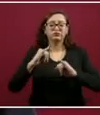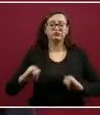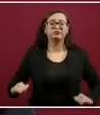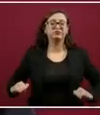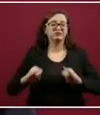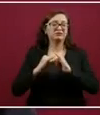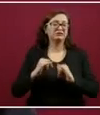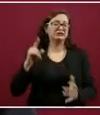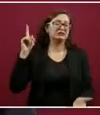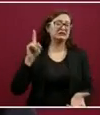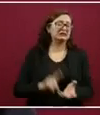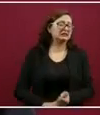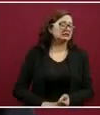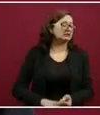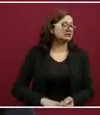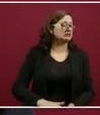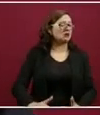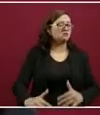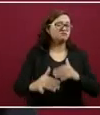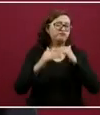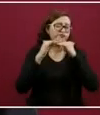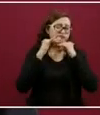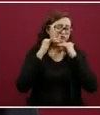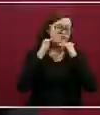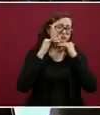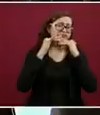plagadas de corrupción